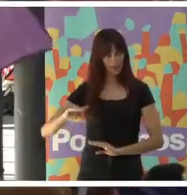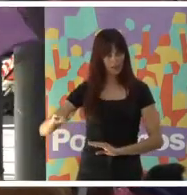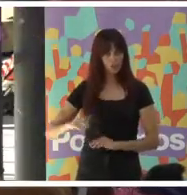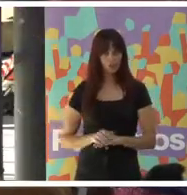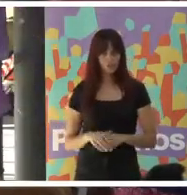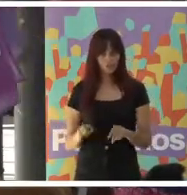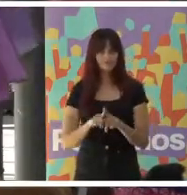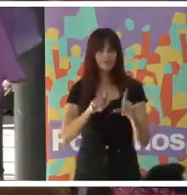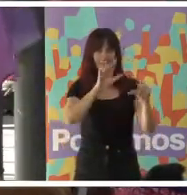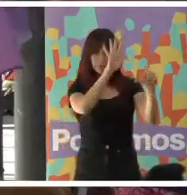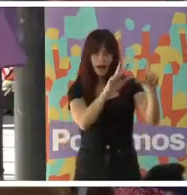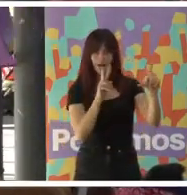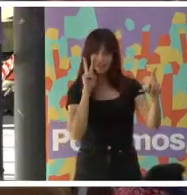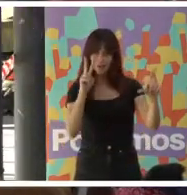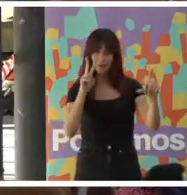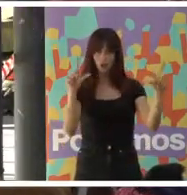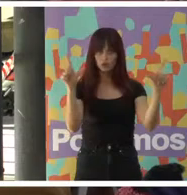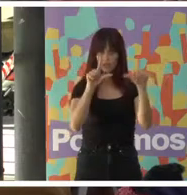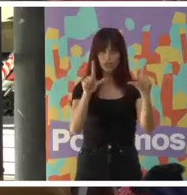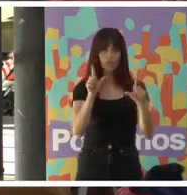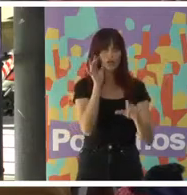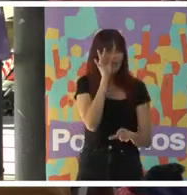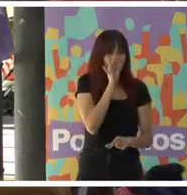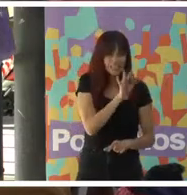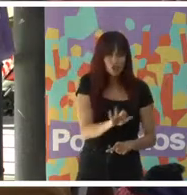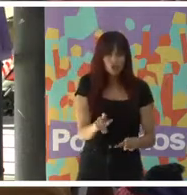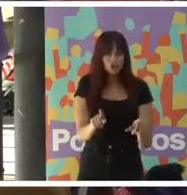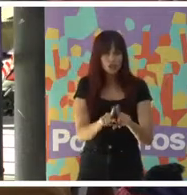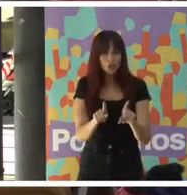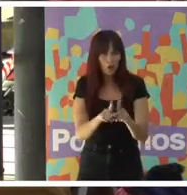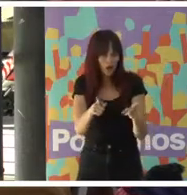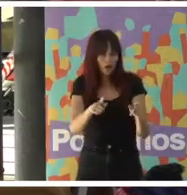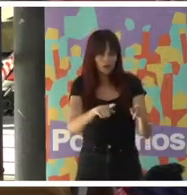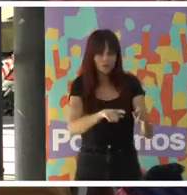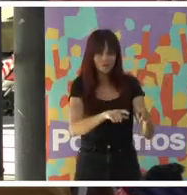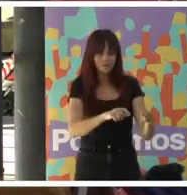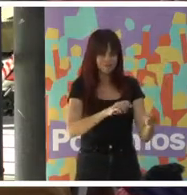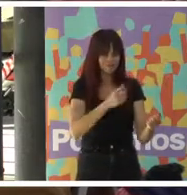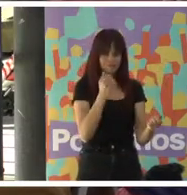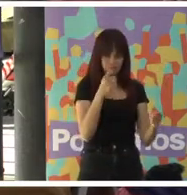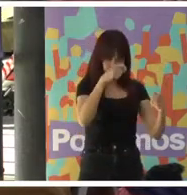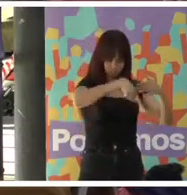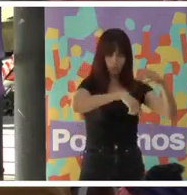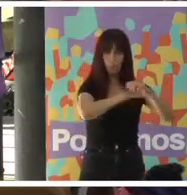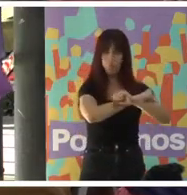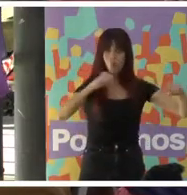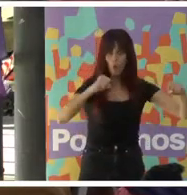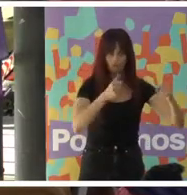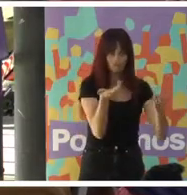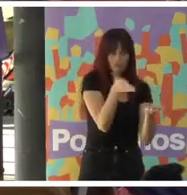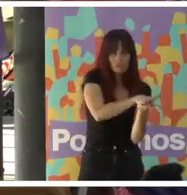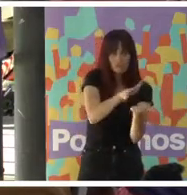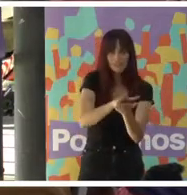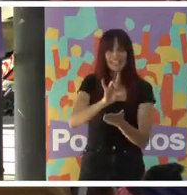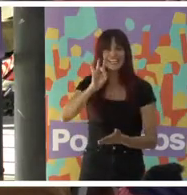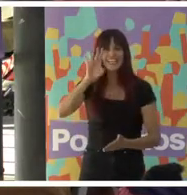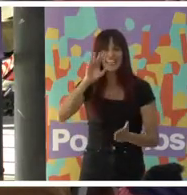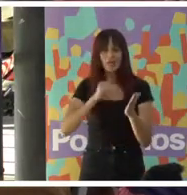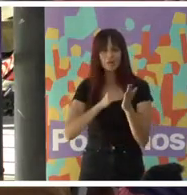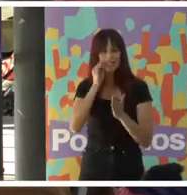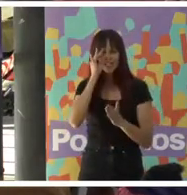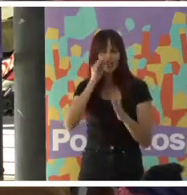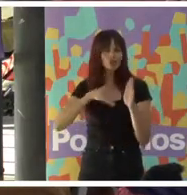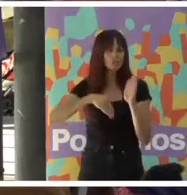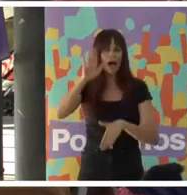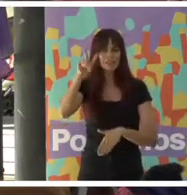ajeno a esas imágenes que estamos viendo, cómo los niños son totalmente destrozados por esas bombas. Más de 15.000 llevamos. Eso